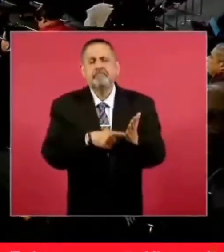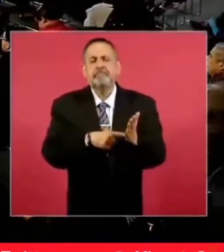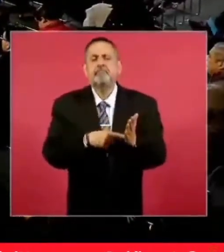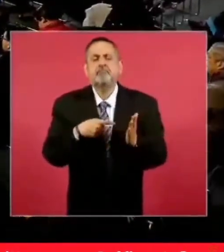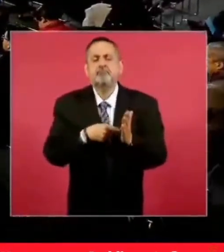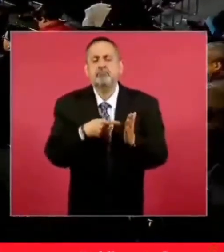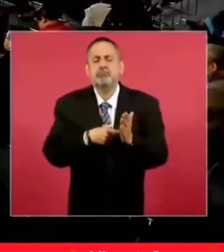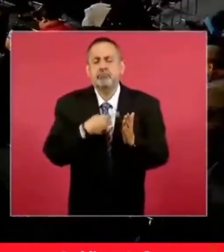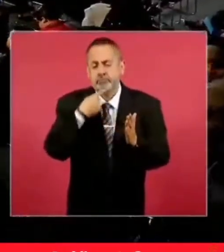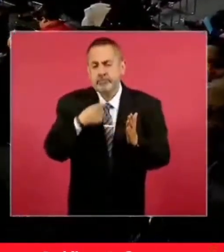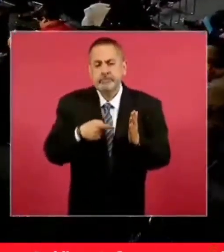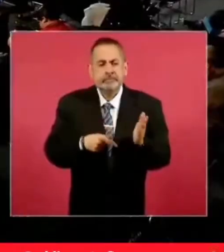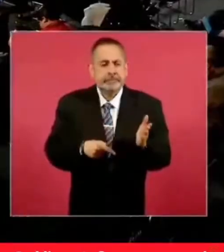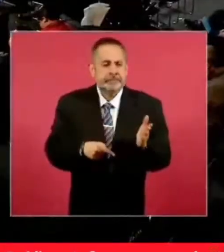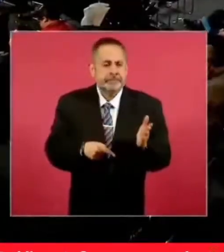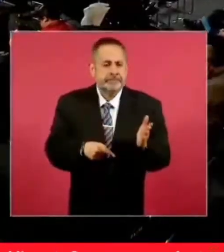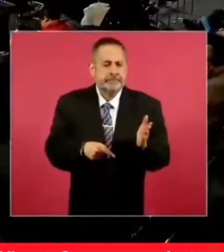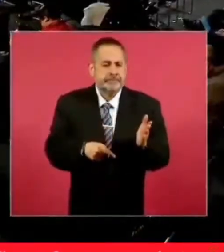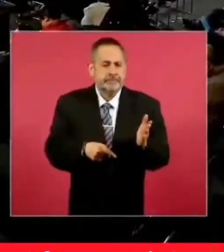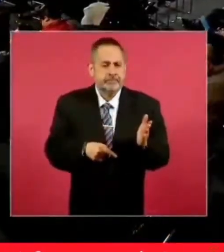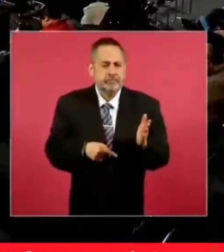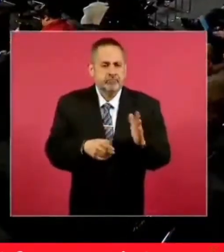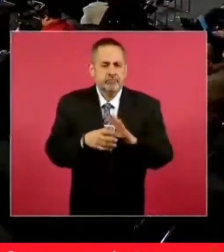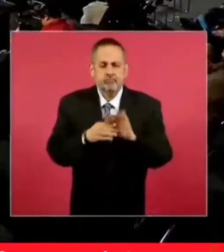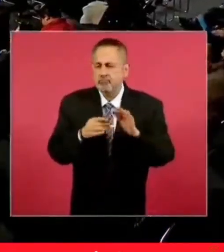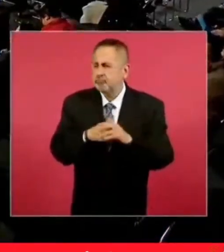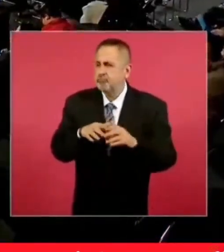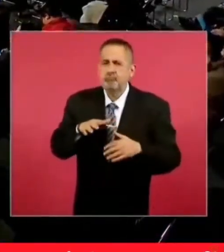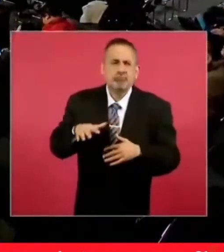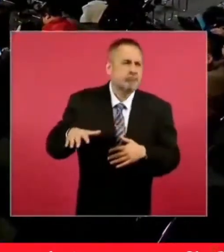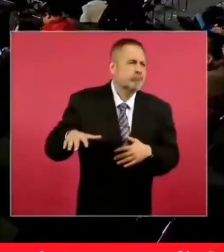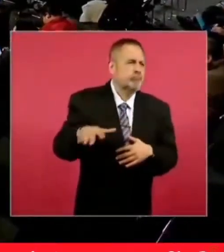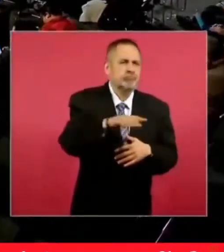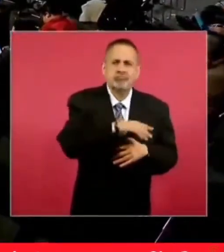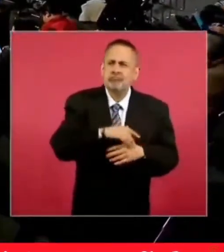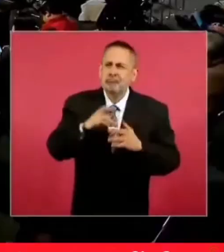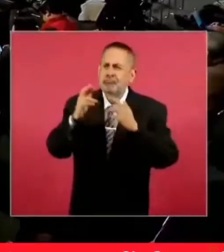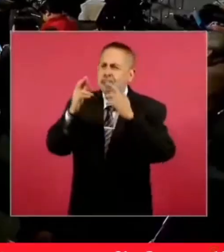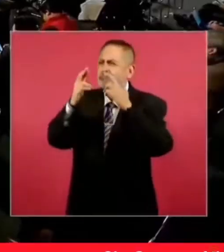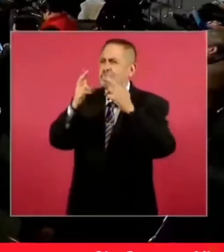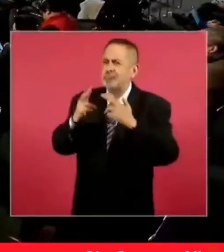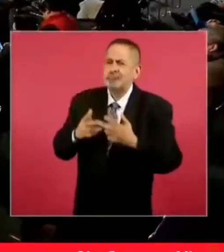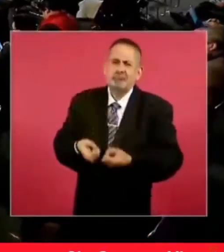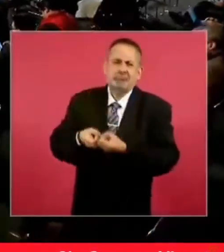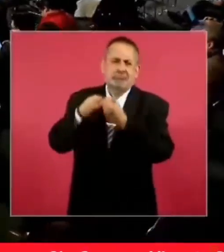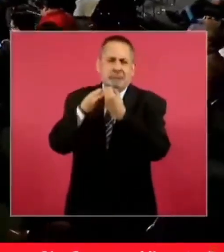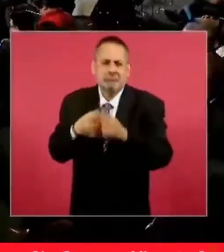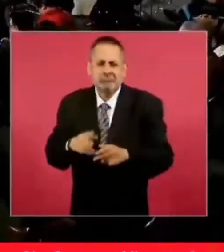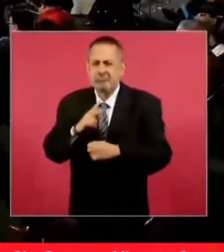hablando de la gran destrucción que se ha causado al país.